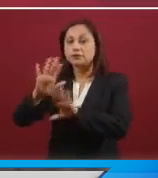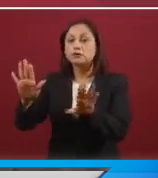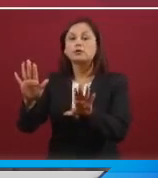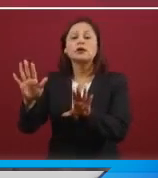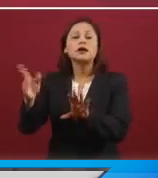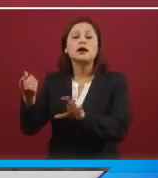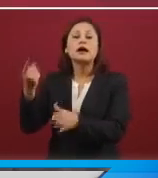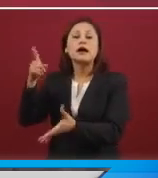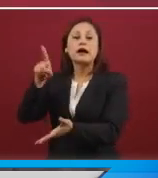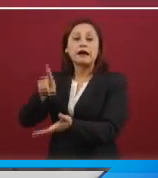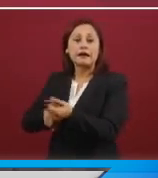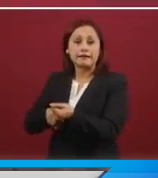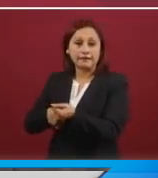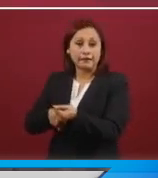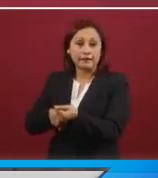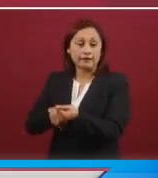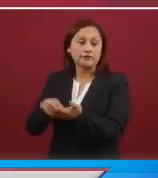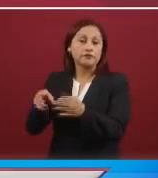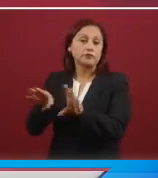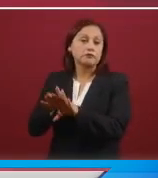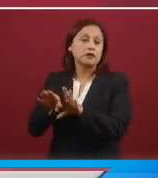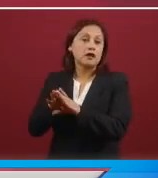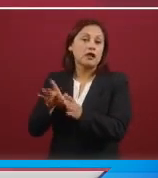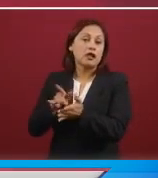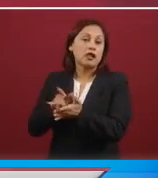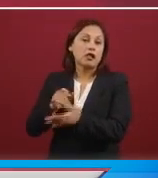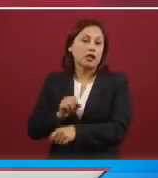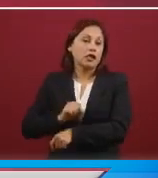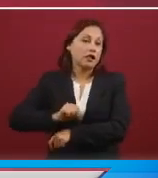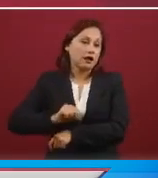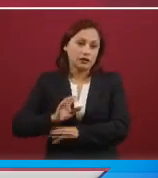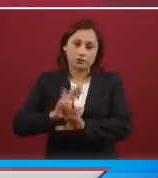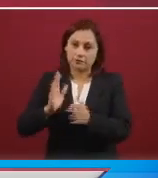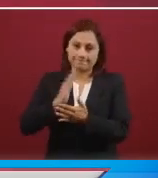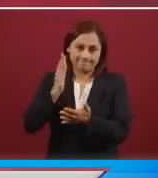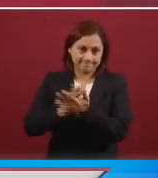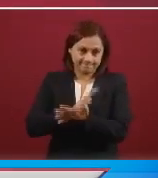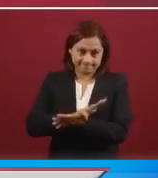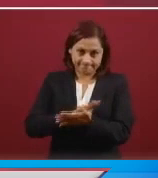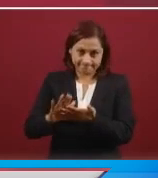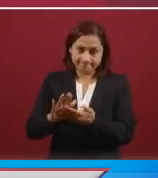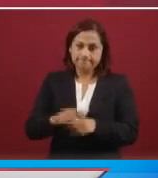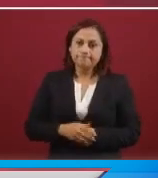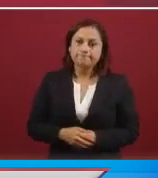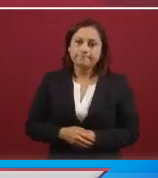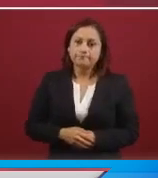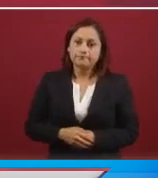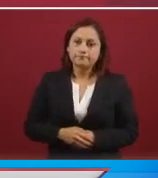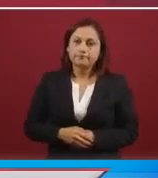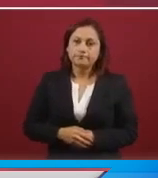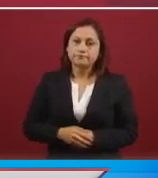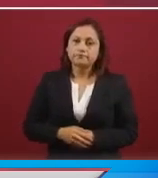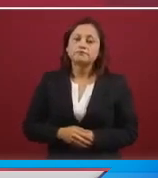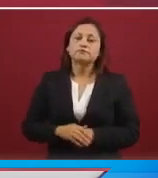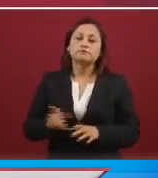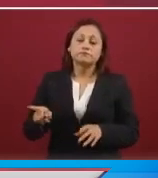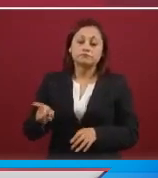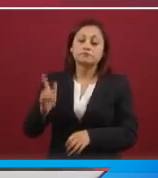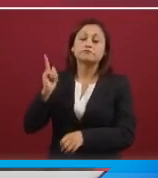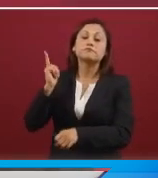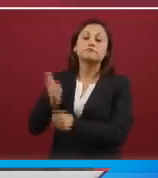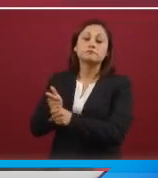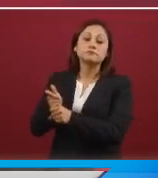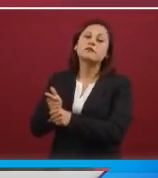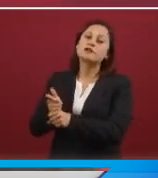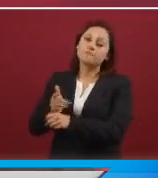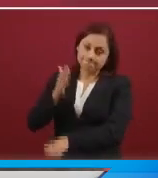ya no existe influyentismo y se va a aplicar la ley. Después